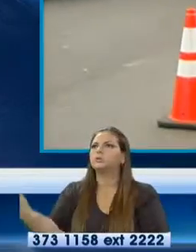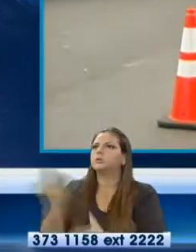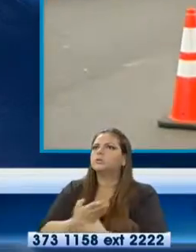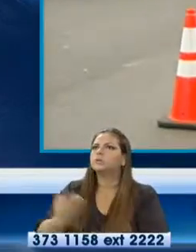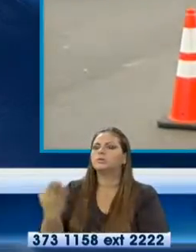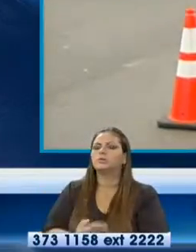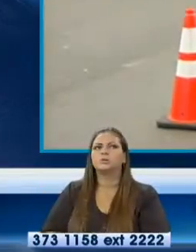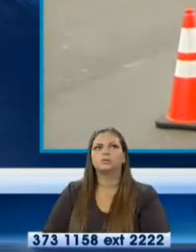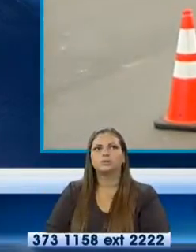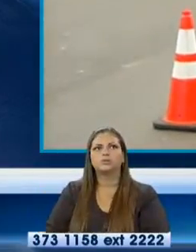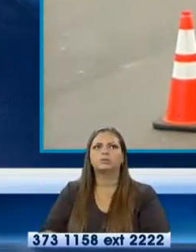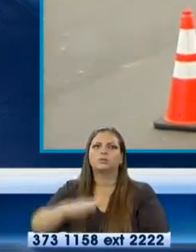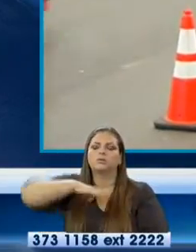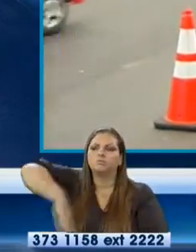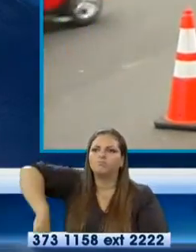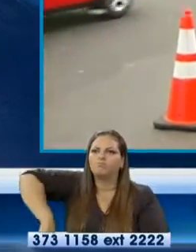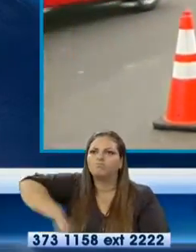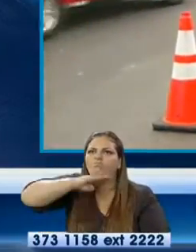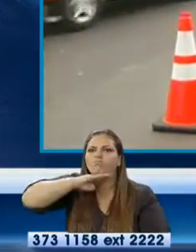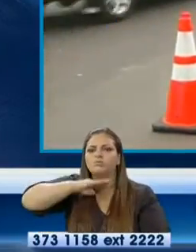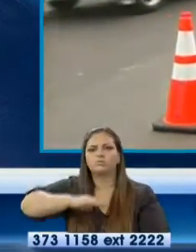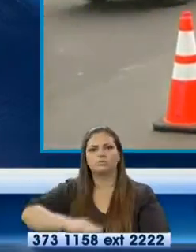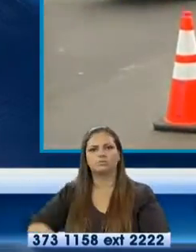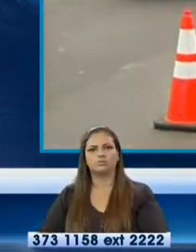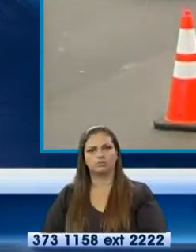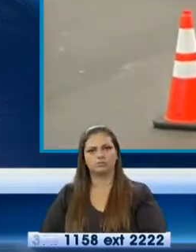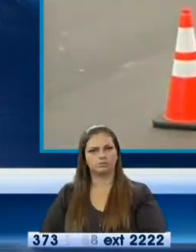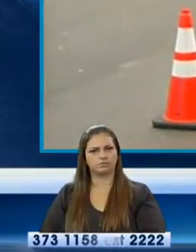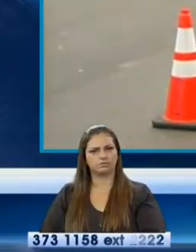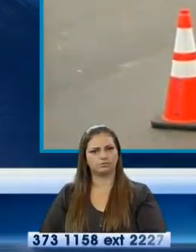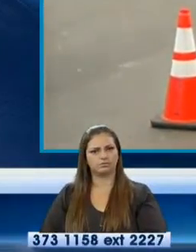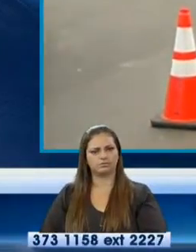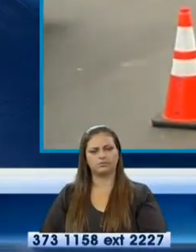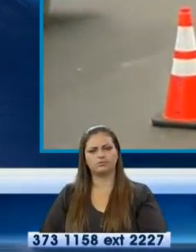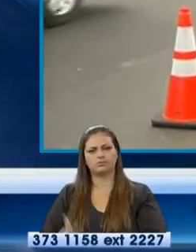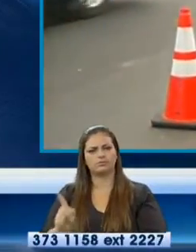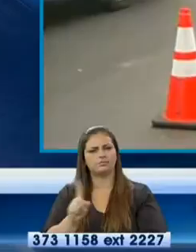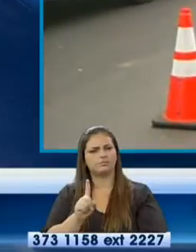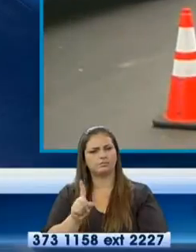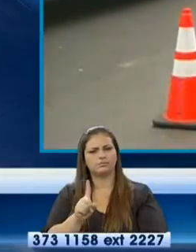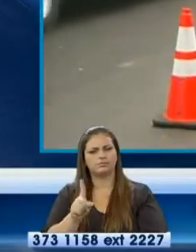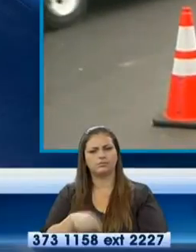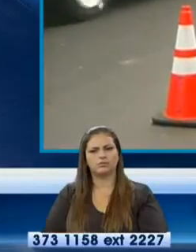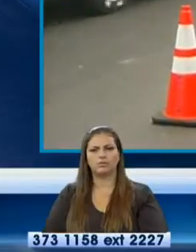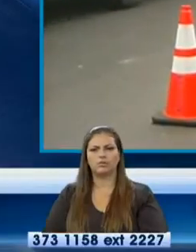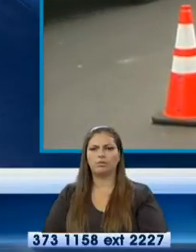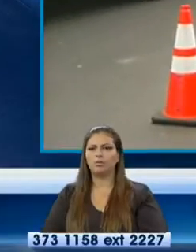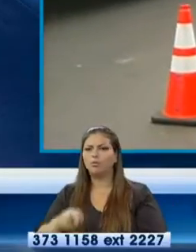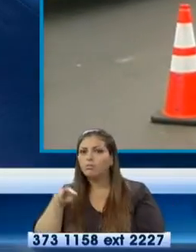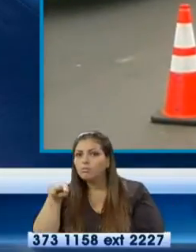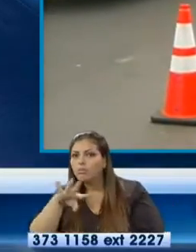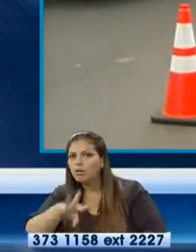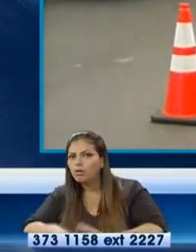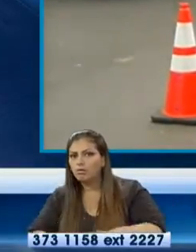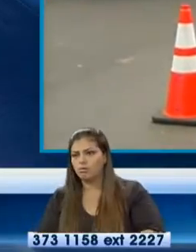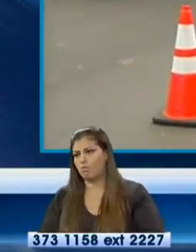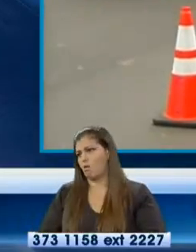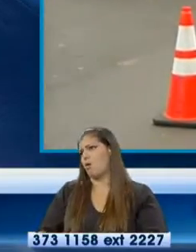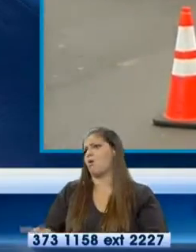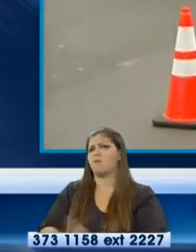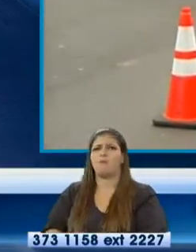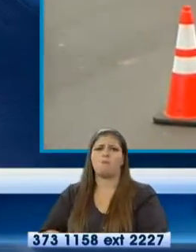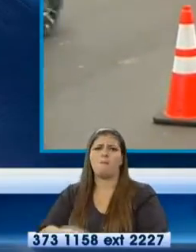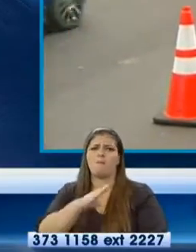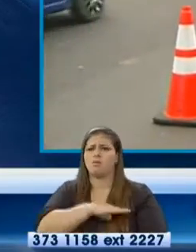asalto. Y, lógicamente, despotrica contra la institución policial. Pero cuando lo detienen